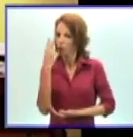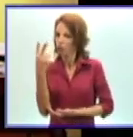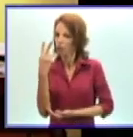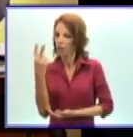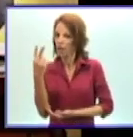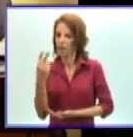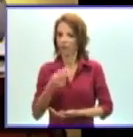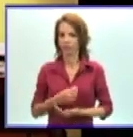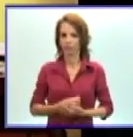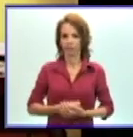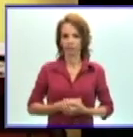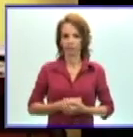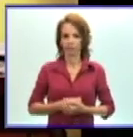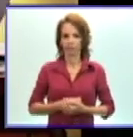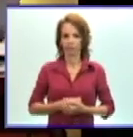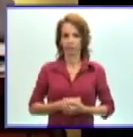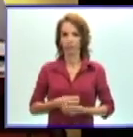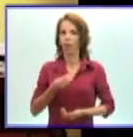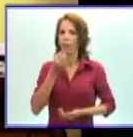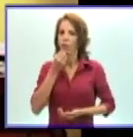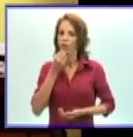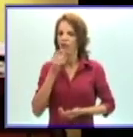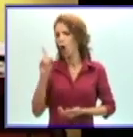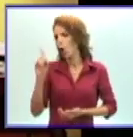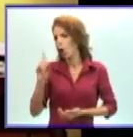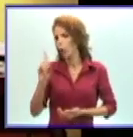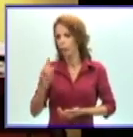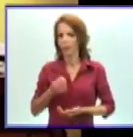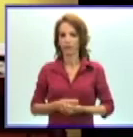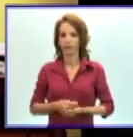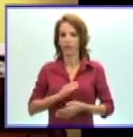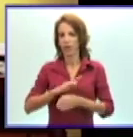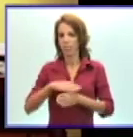tuvo, observar si se podía o no. Después hacer mediciones,